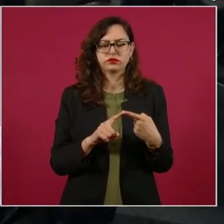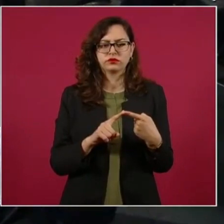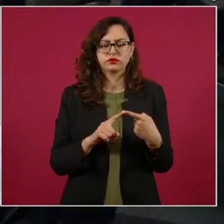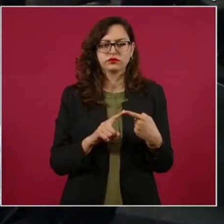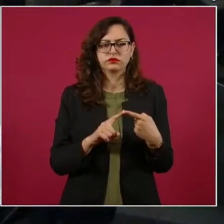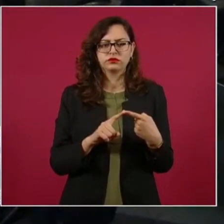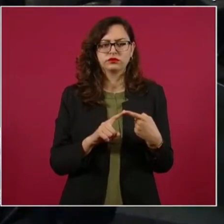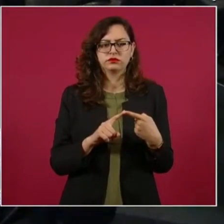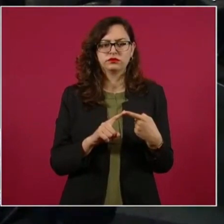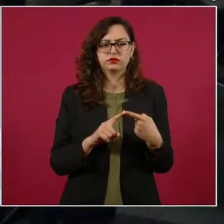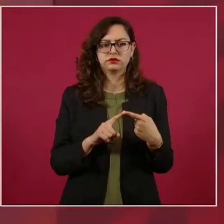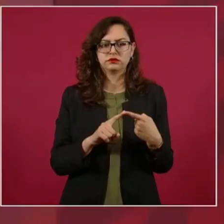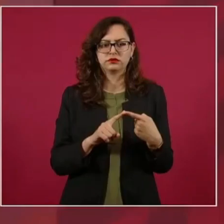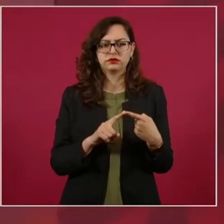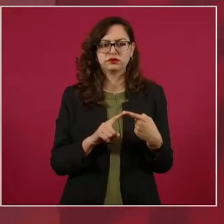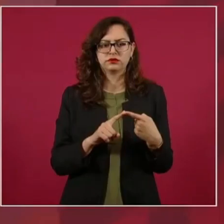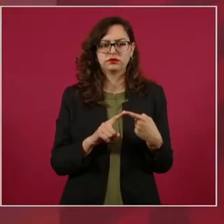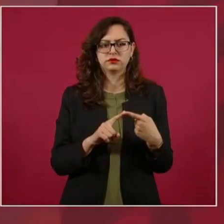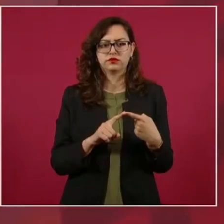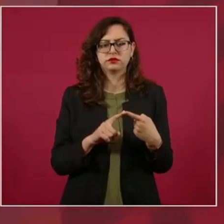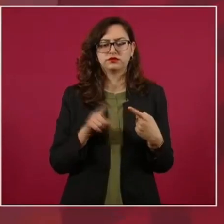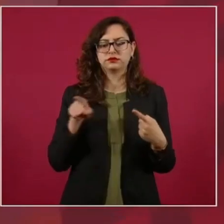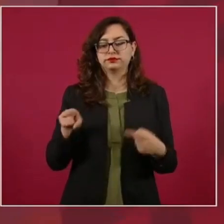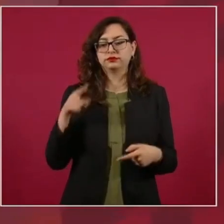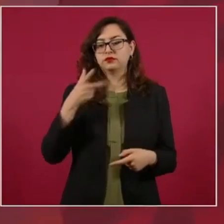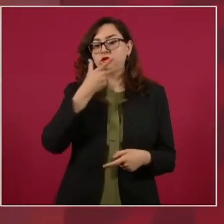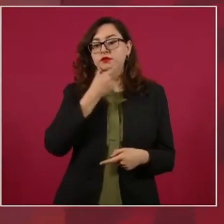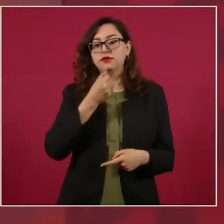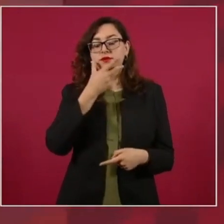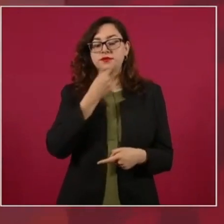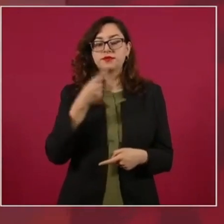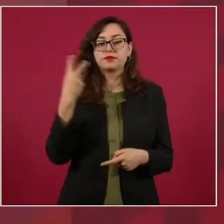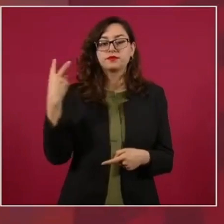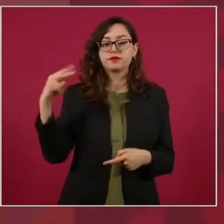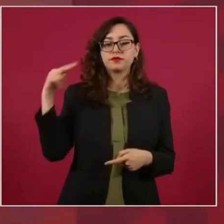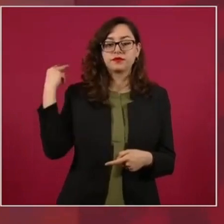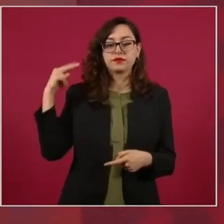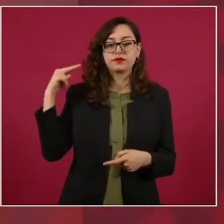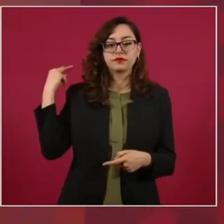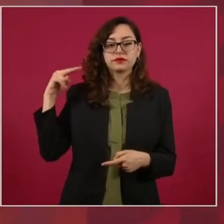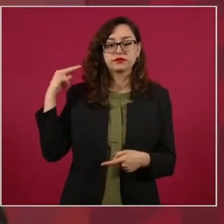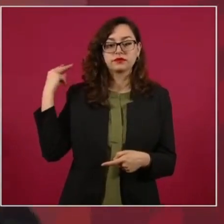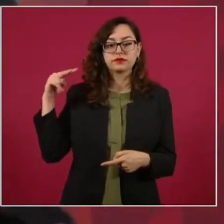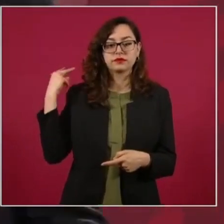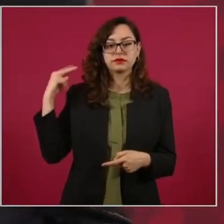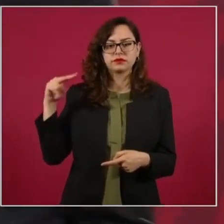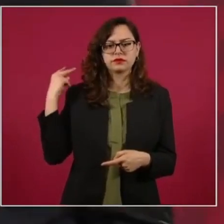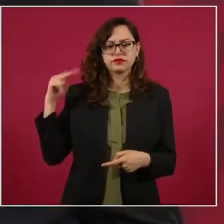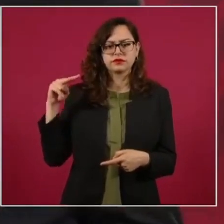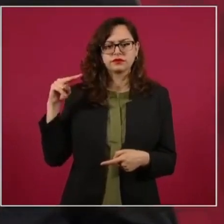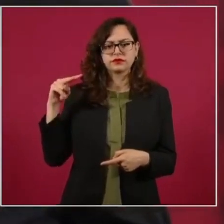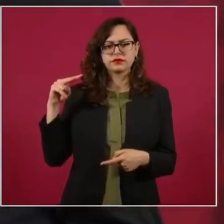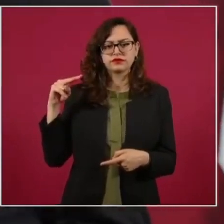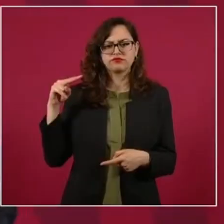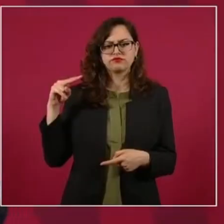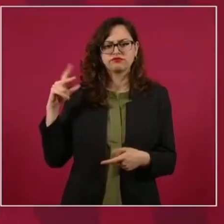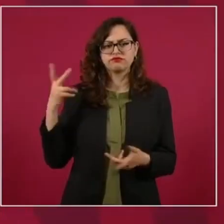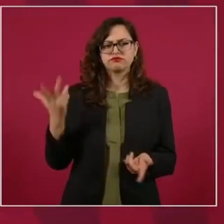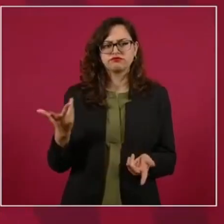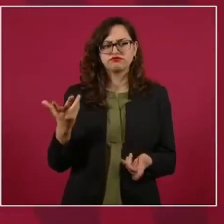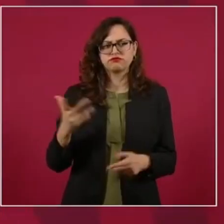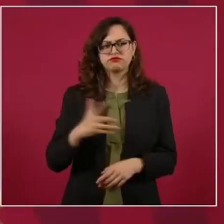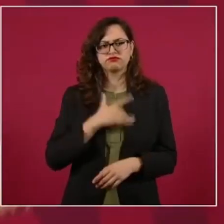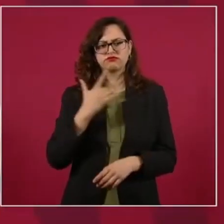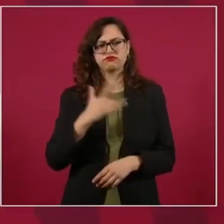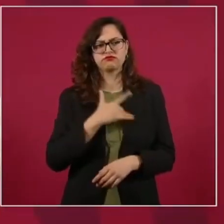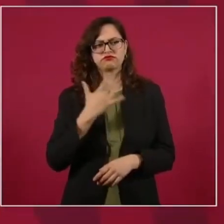y es un revolucionario veracruzano el que expresa la frase